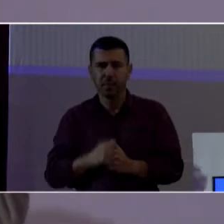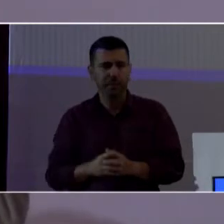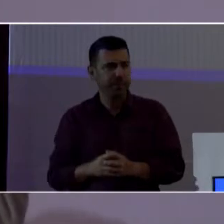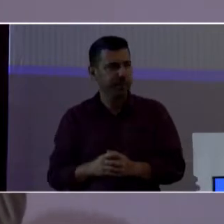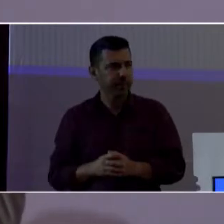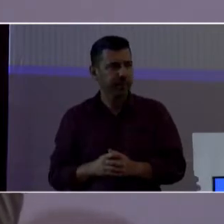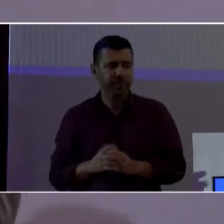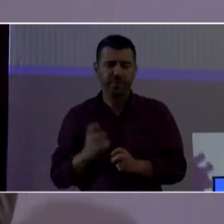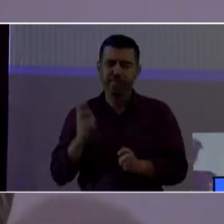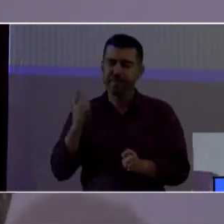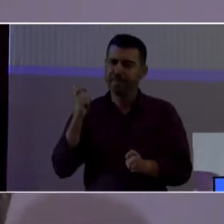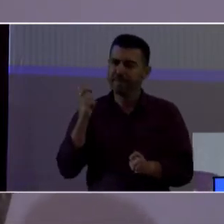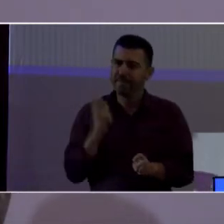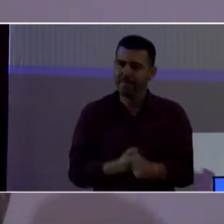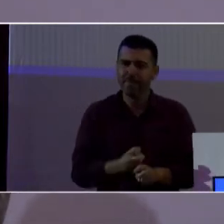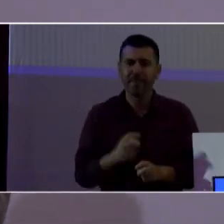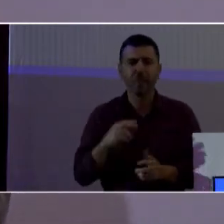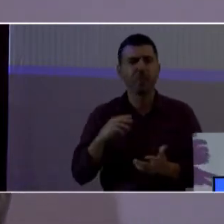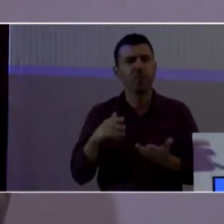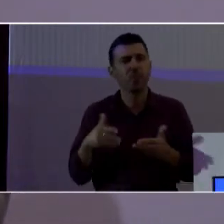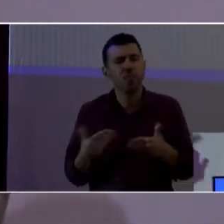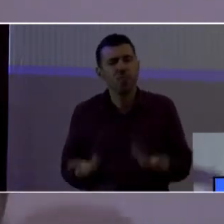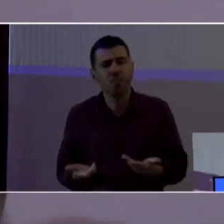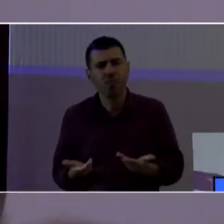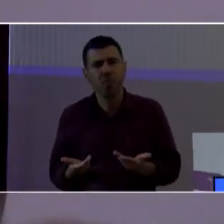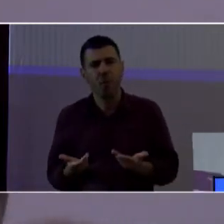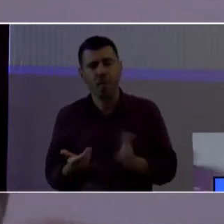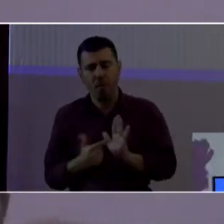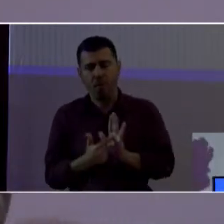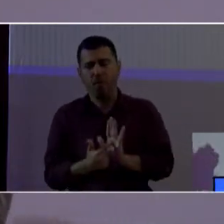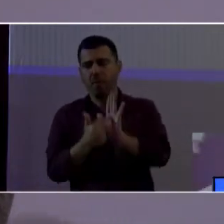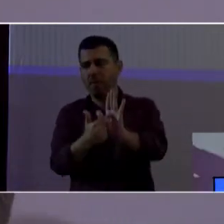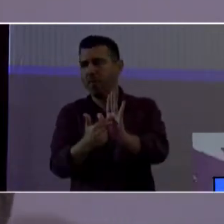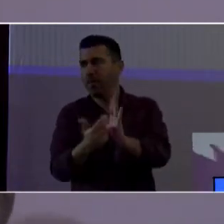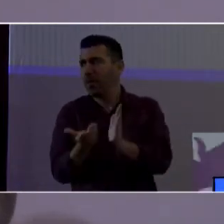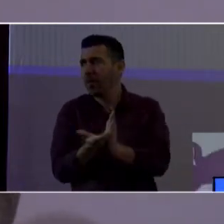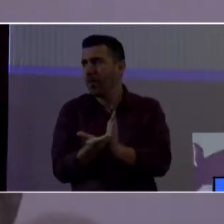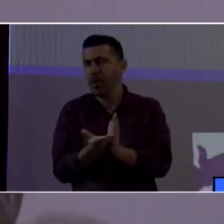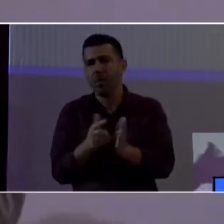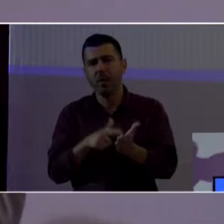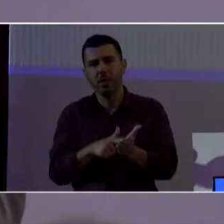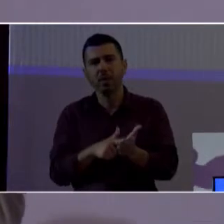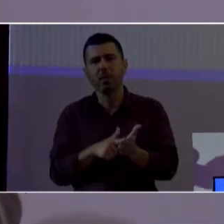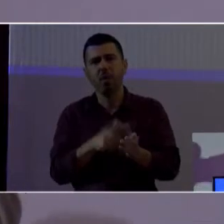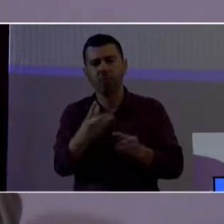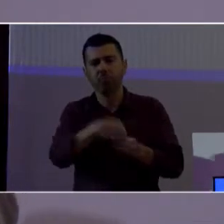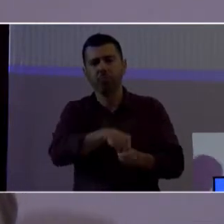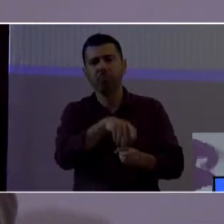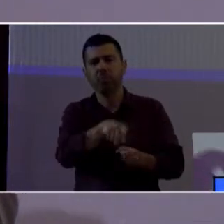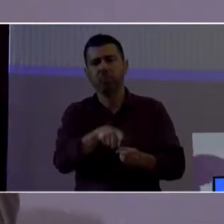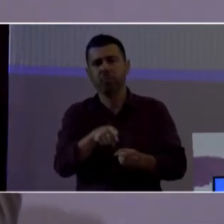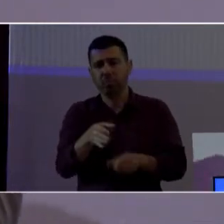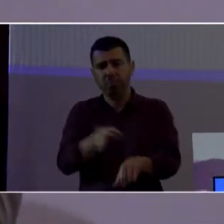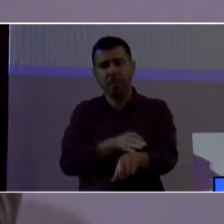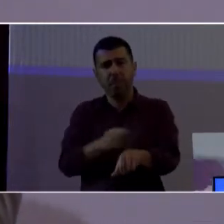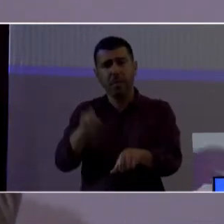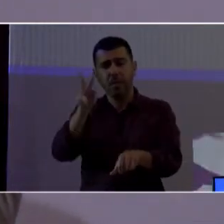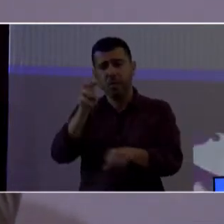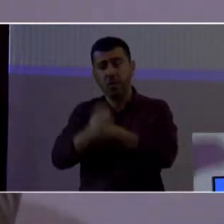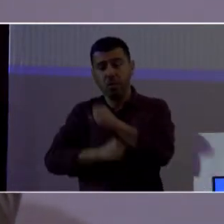Nosotros, nuestro modelo educativo recibe gente desde los 18 años hasta los